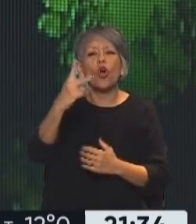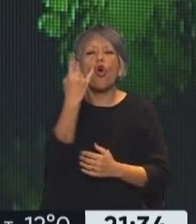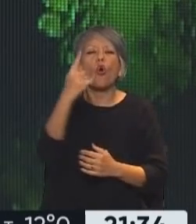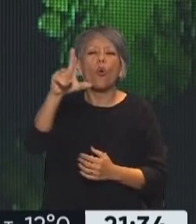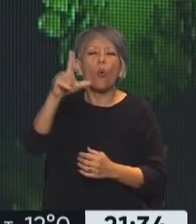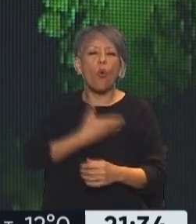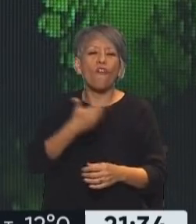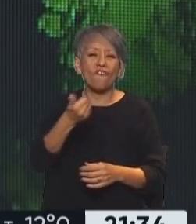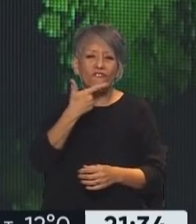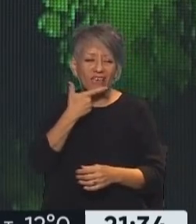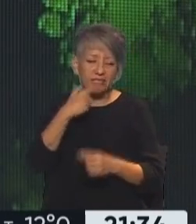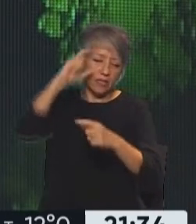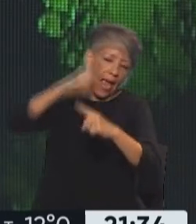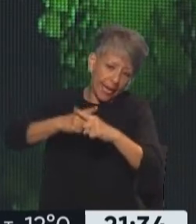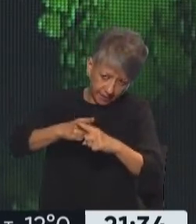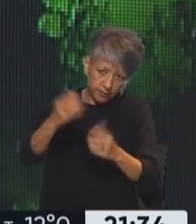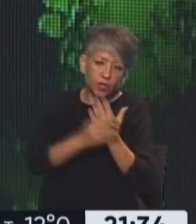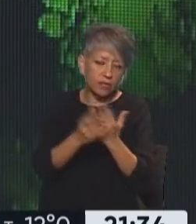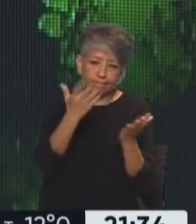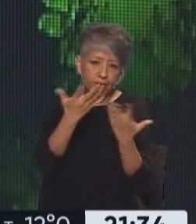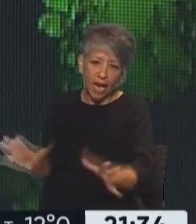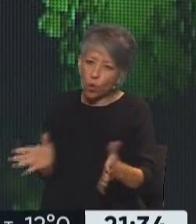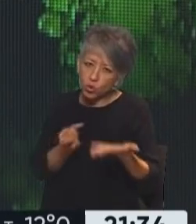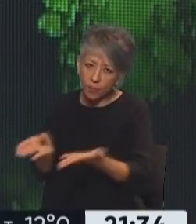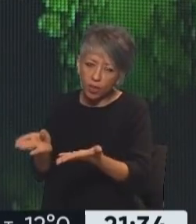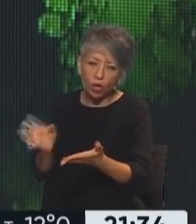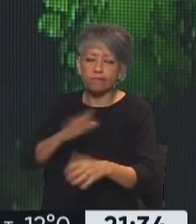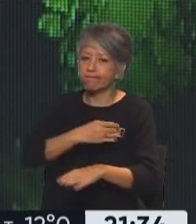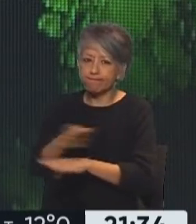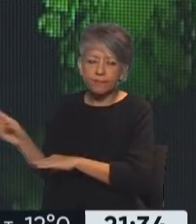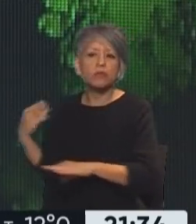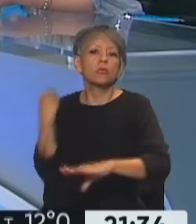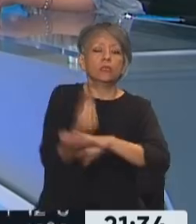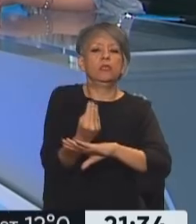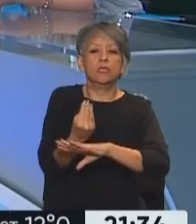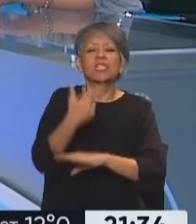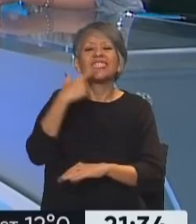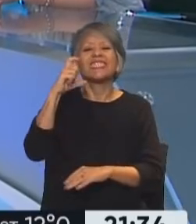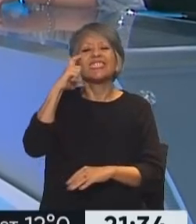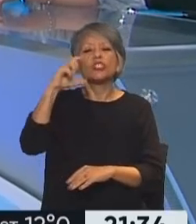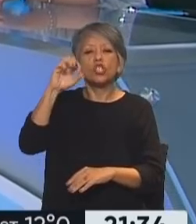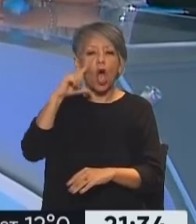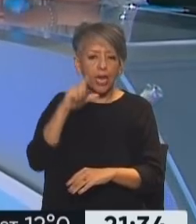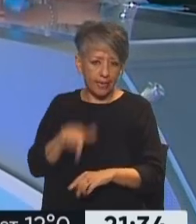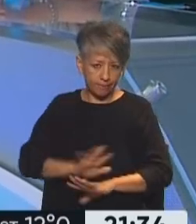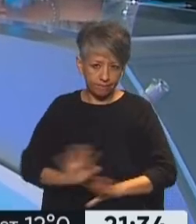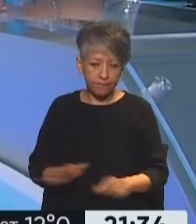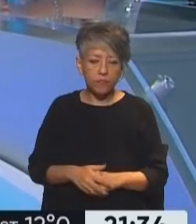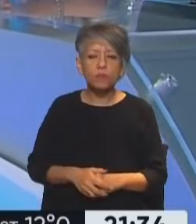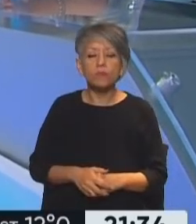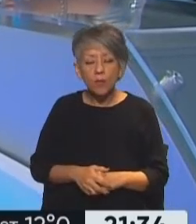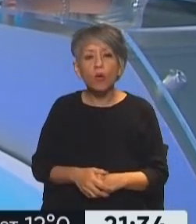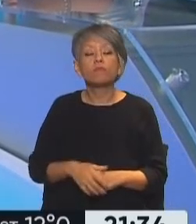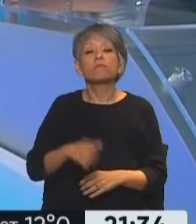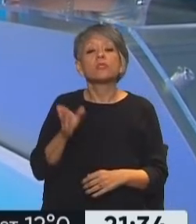de Desarrollo Productivo Matías Culfas, y ha entrado Daniel Scioli. Nasa, consultarte, hasta ahora lo que sabemos es la renuncia o la salida, mejor dicho, porque es el pedido de